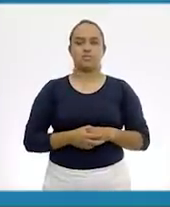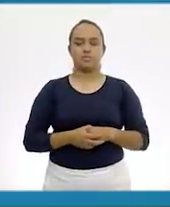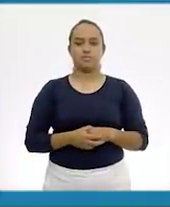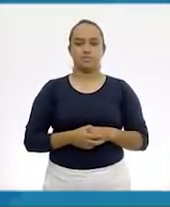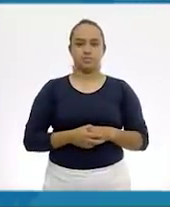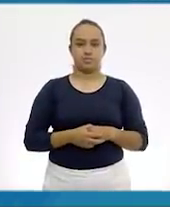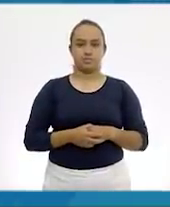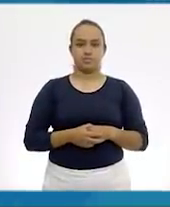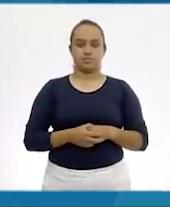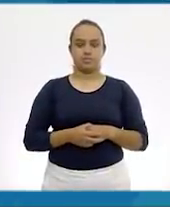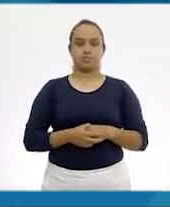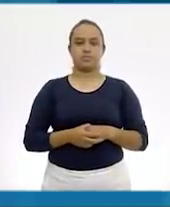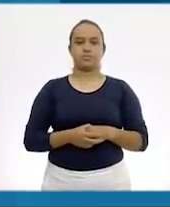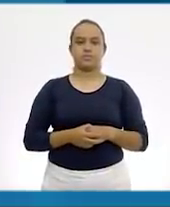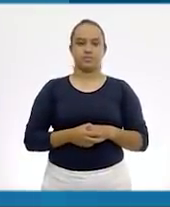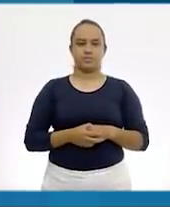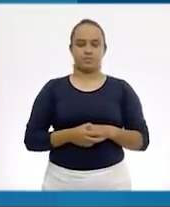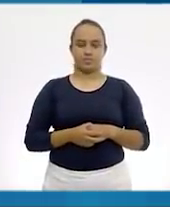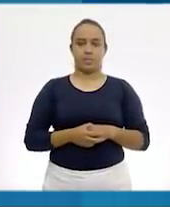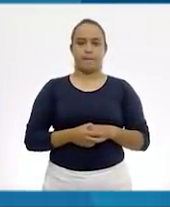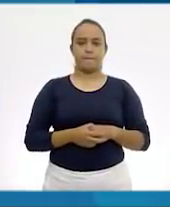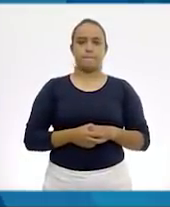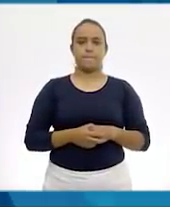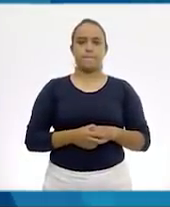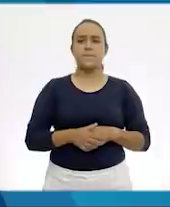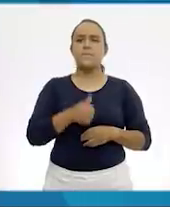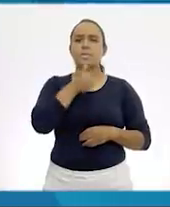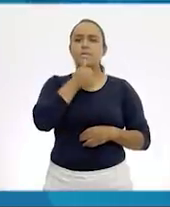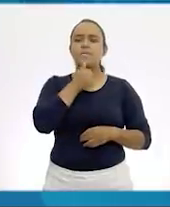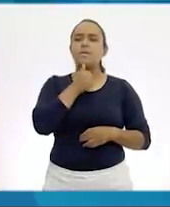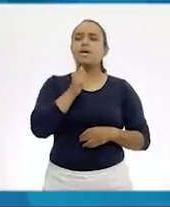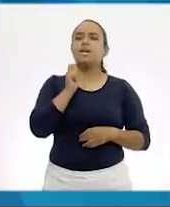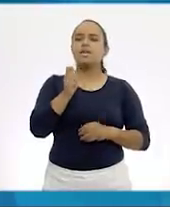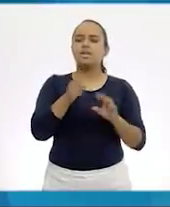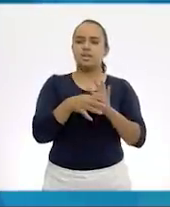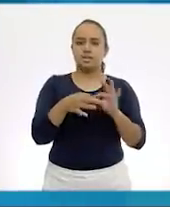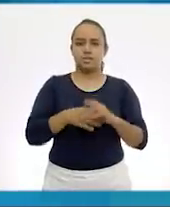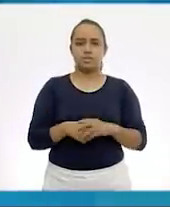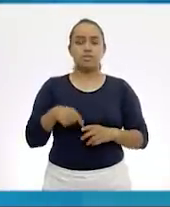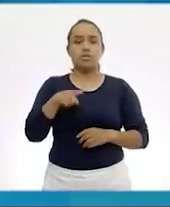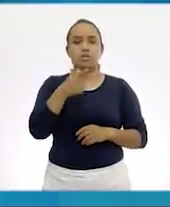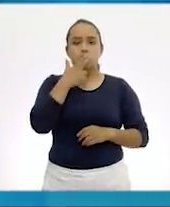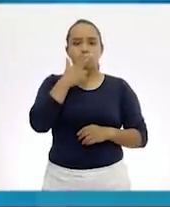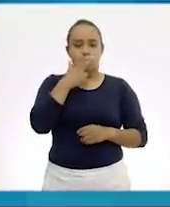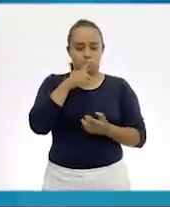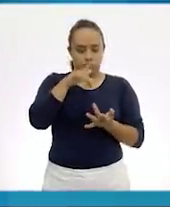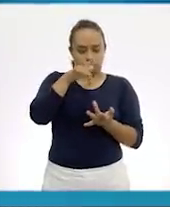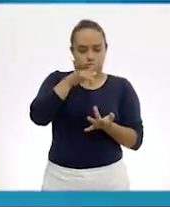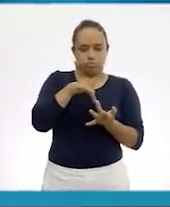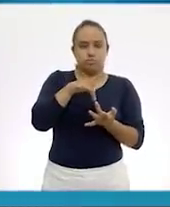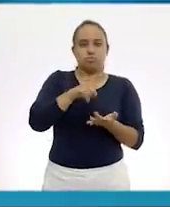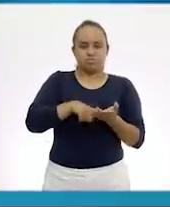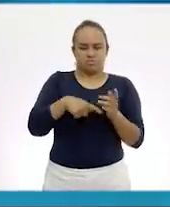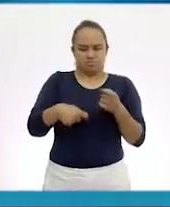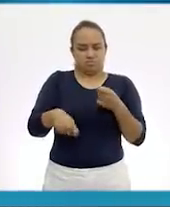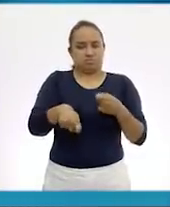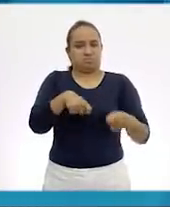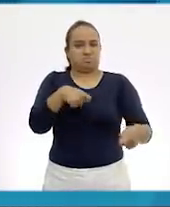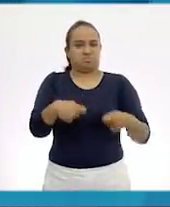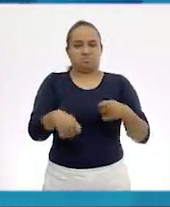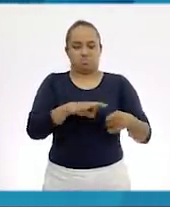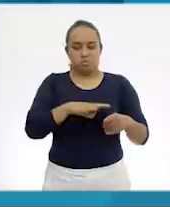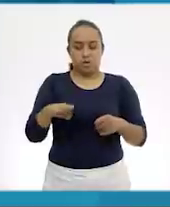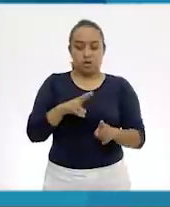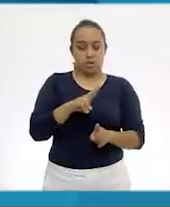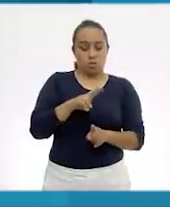hace este proceso, ¿vale? Ujú. La vagina, ¿me ayudas a leerla? Es un conducto tubular y elástico que conecta